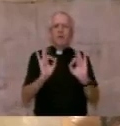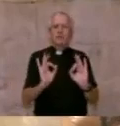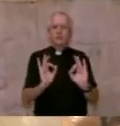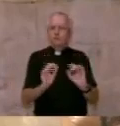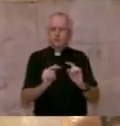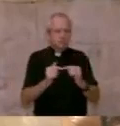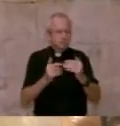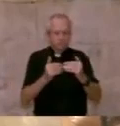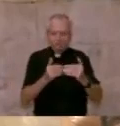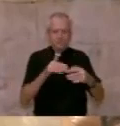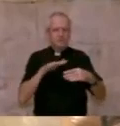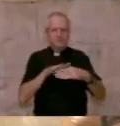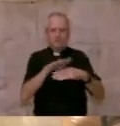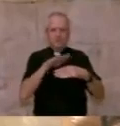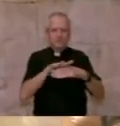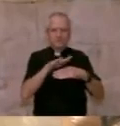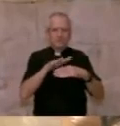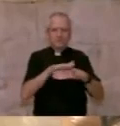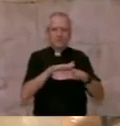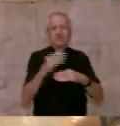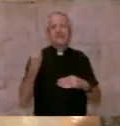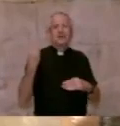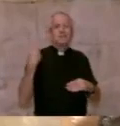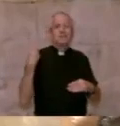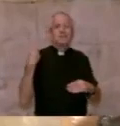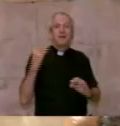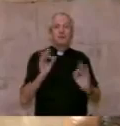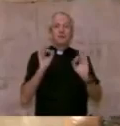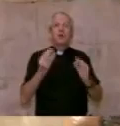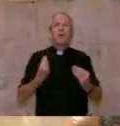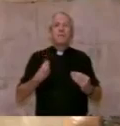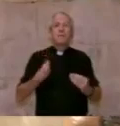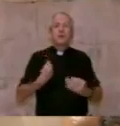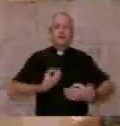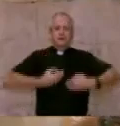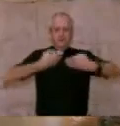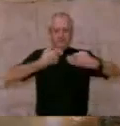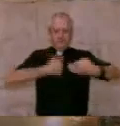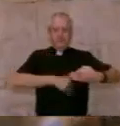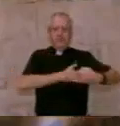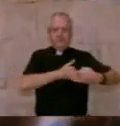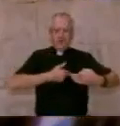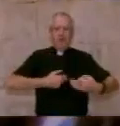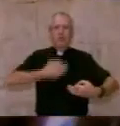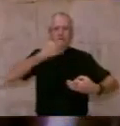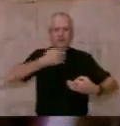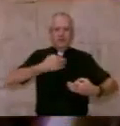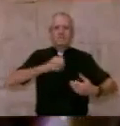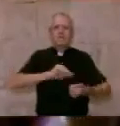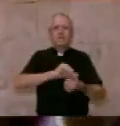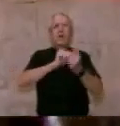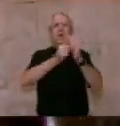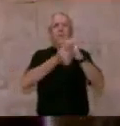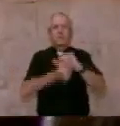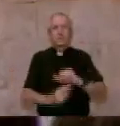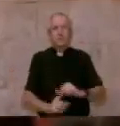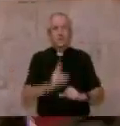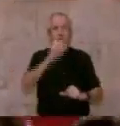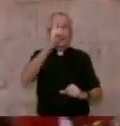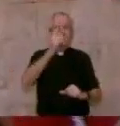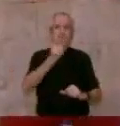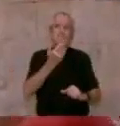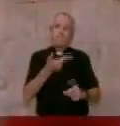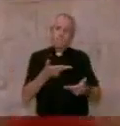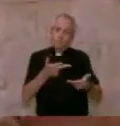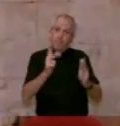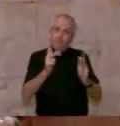convenidas. Estamos llamados, pues, a una vida cristiana auténtica, siempre desde la conversión al Señor. Permitidme